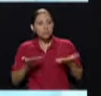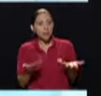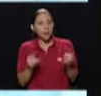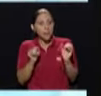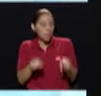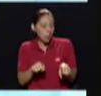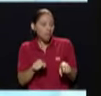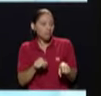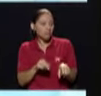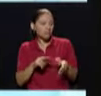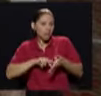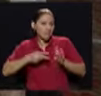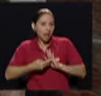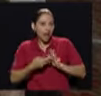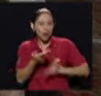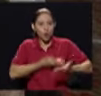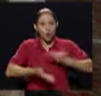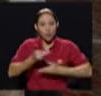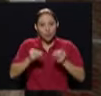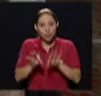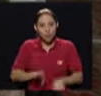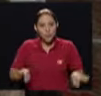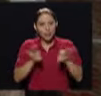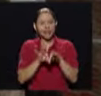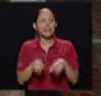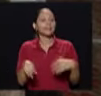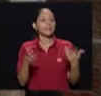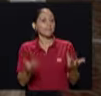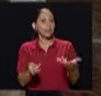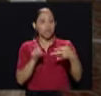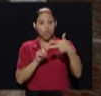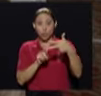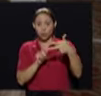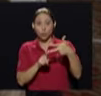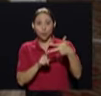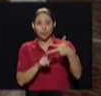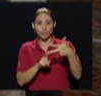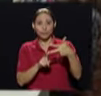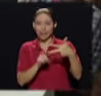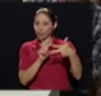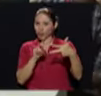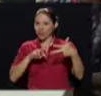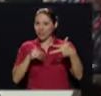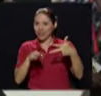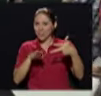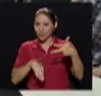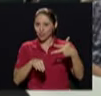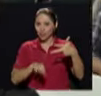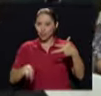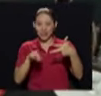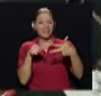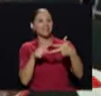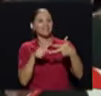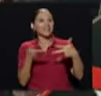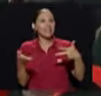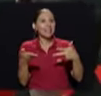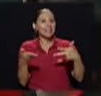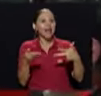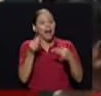cuales pueden redundar en colaboraciones muy importantes. Y uno que no es menos importante es la exposición,